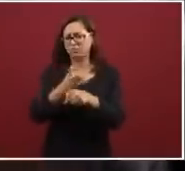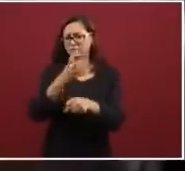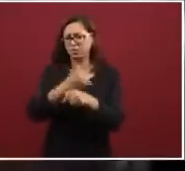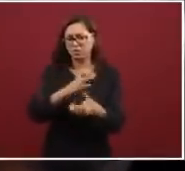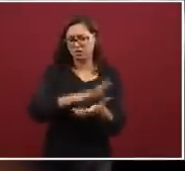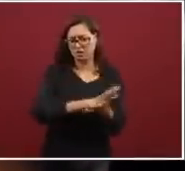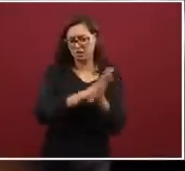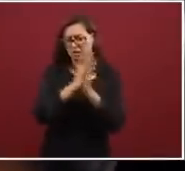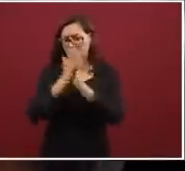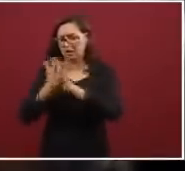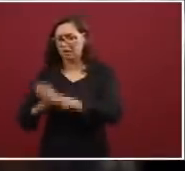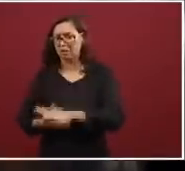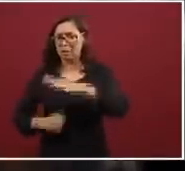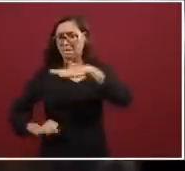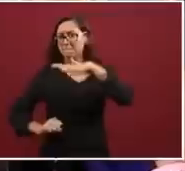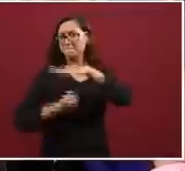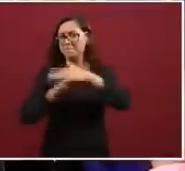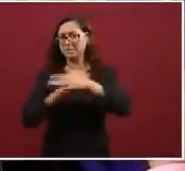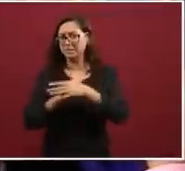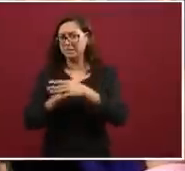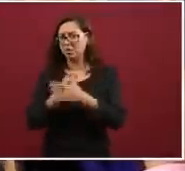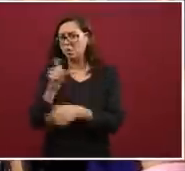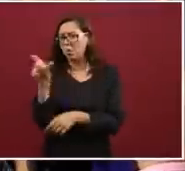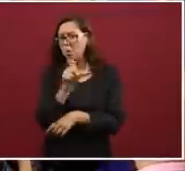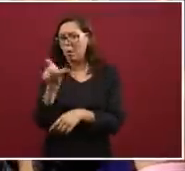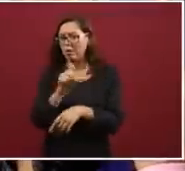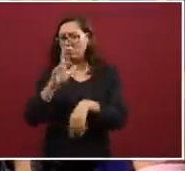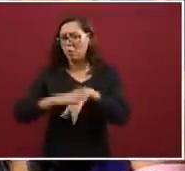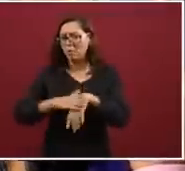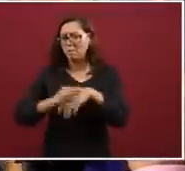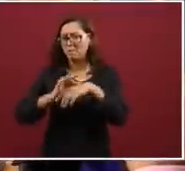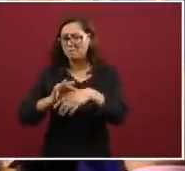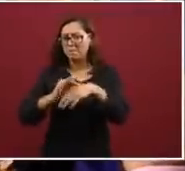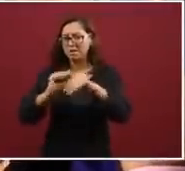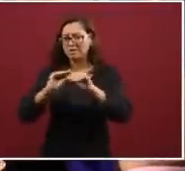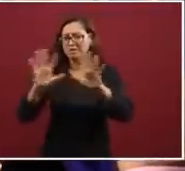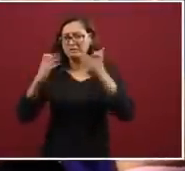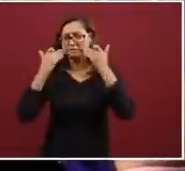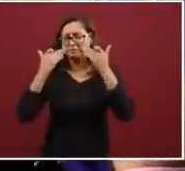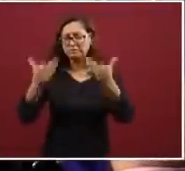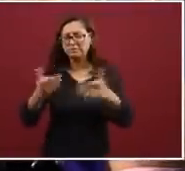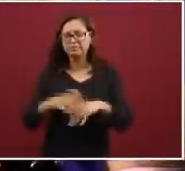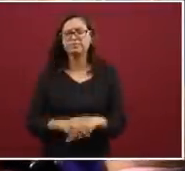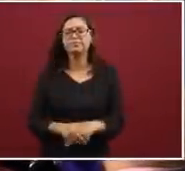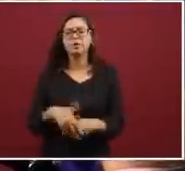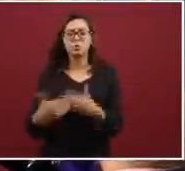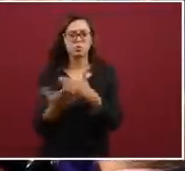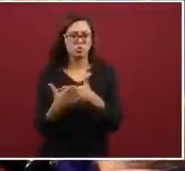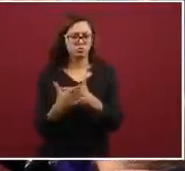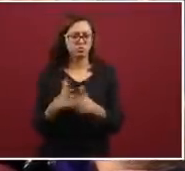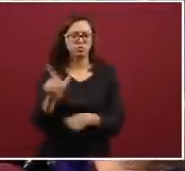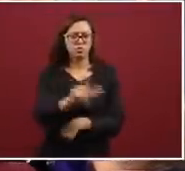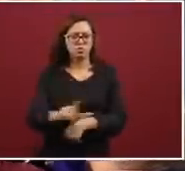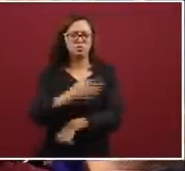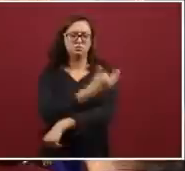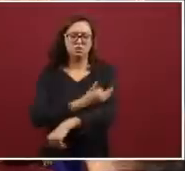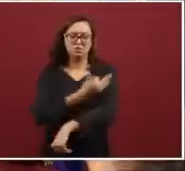efectos plenos de esa transformación? Voy a hablar el lunes en la tarde sobre este tema.